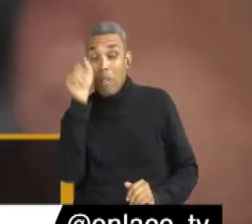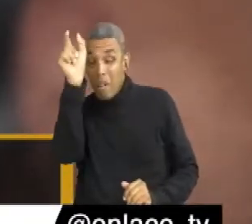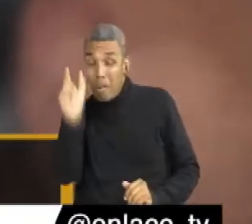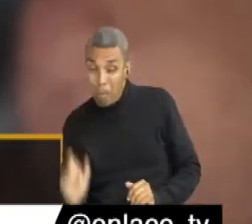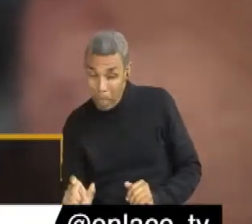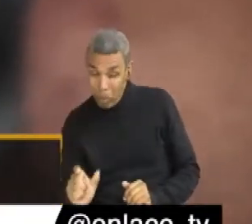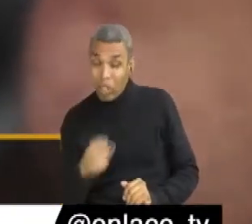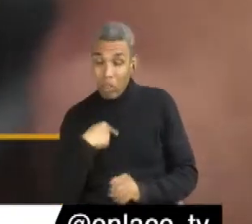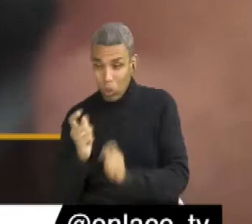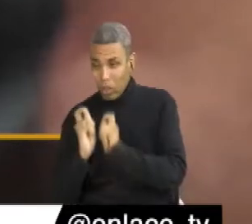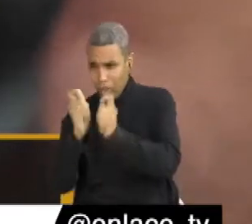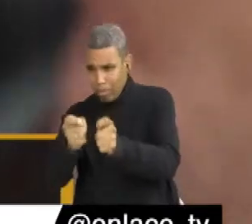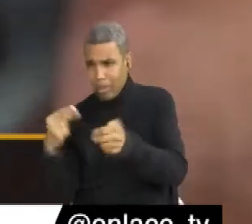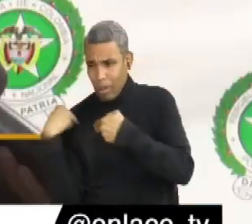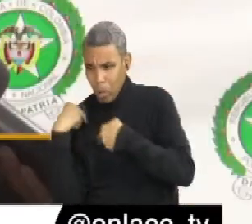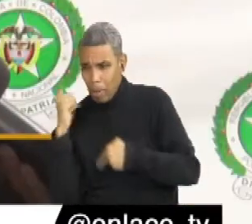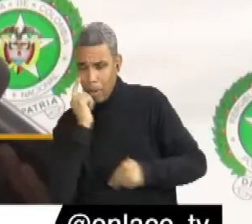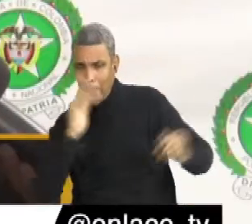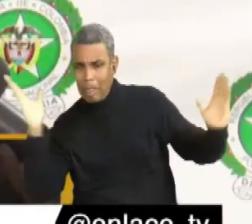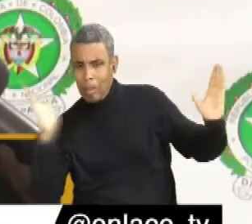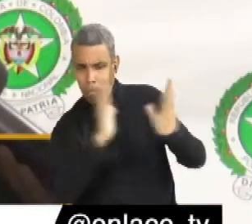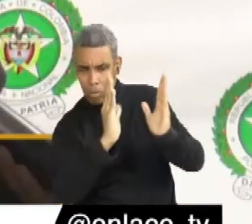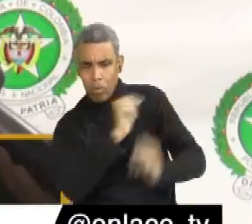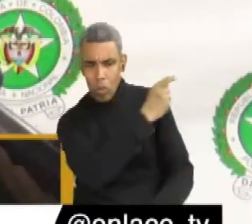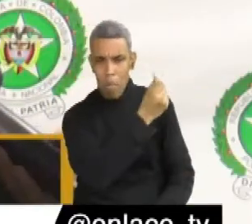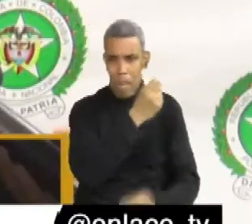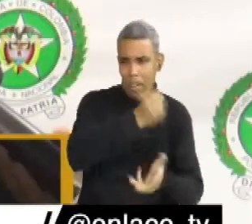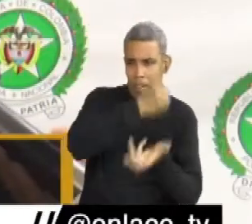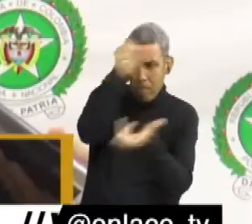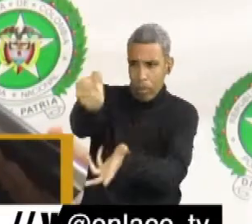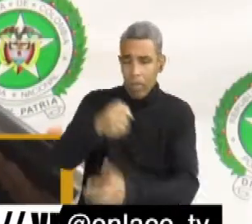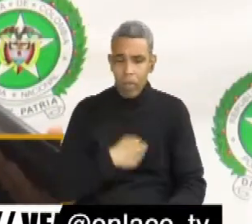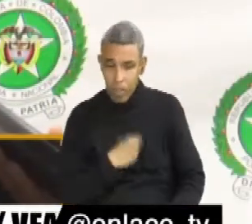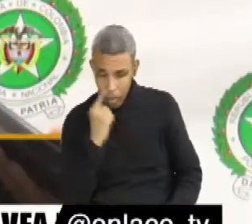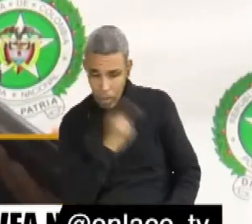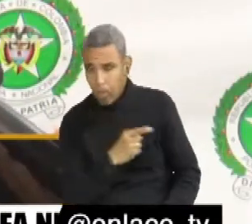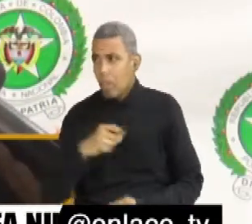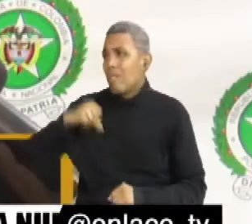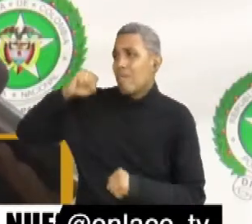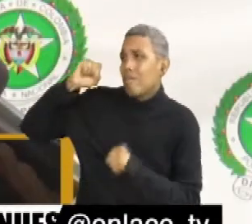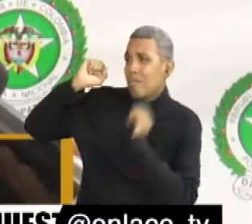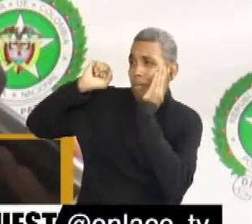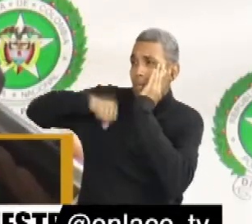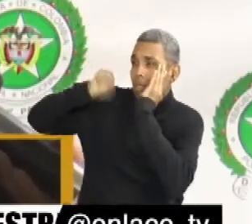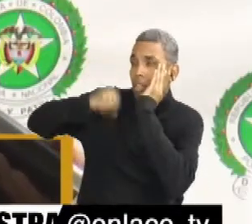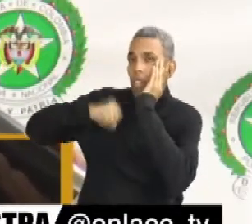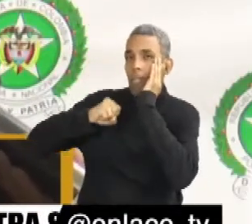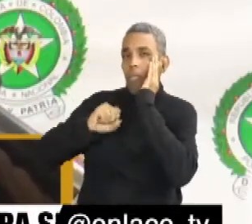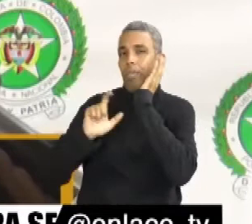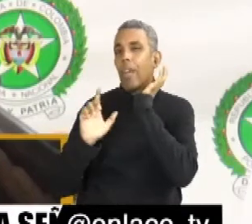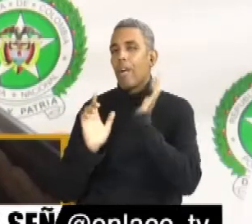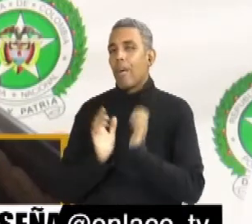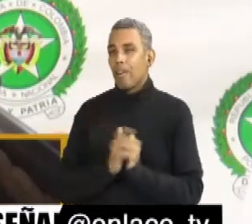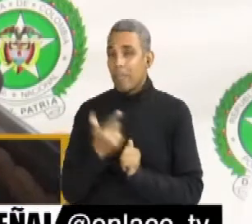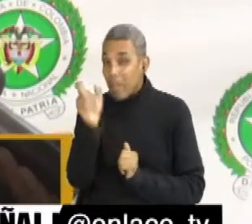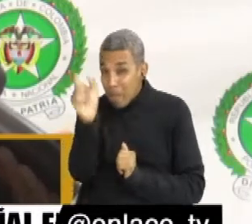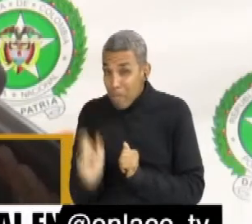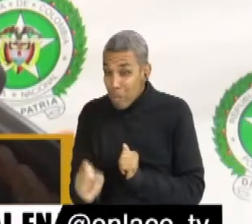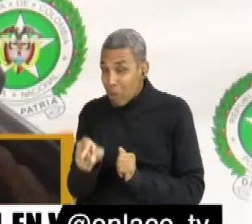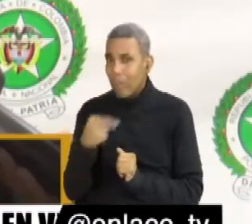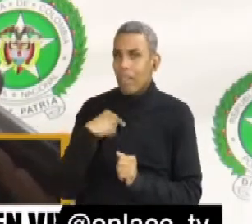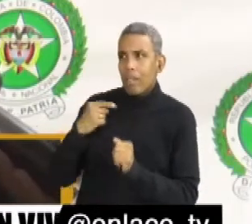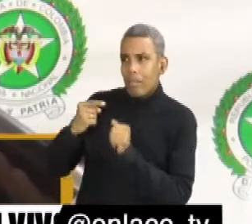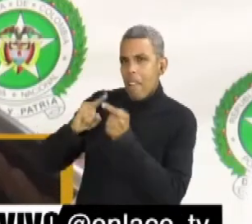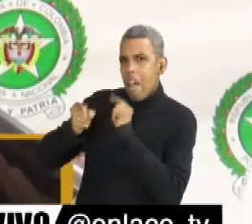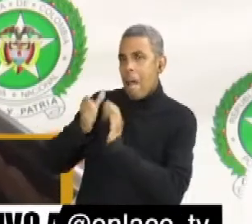cárceles llaman y tienen obviamente vínculos con algunas personas desde afuera de las cárceles que coayudan a cometer